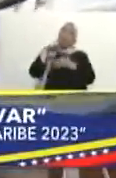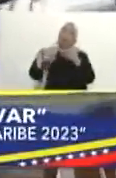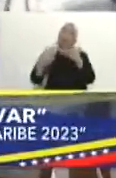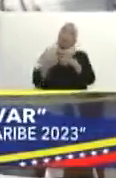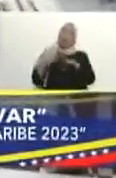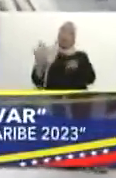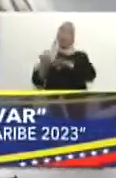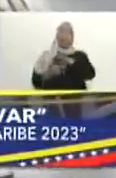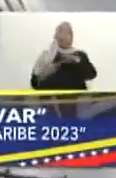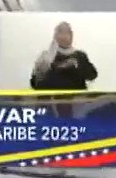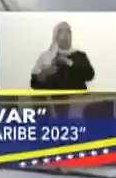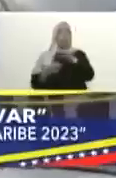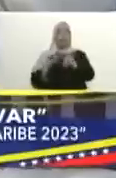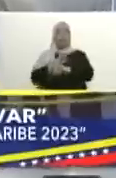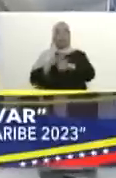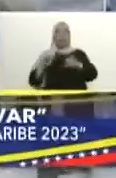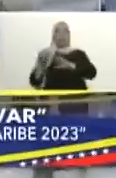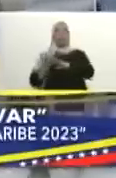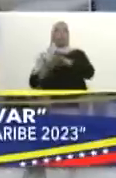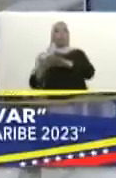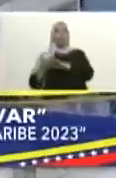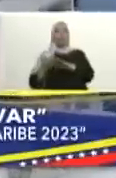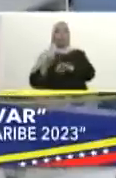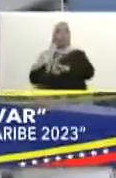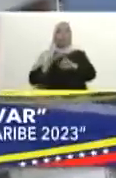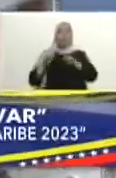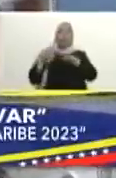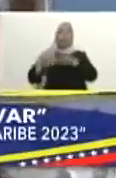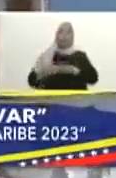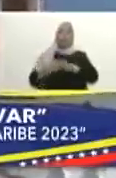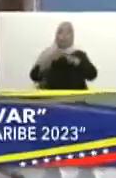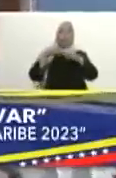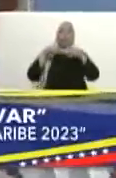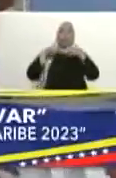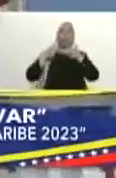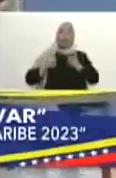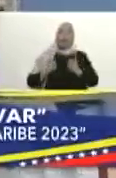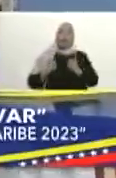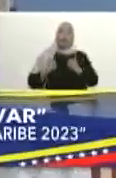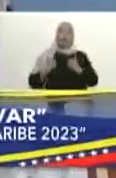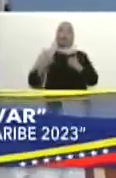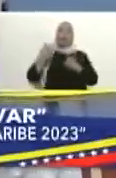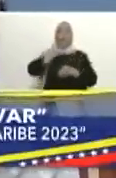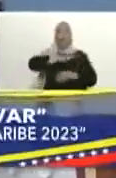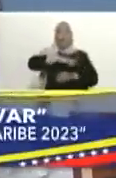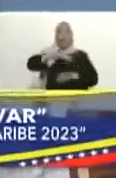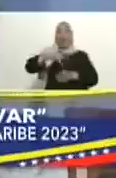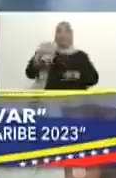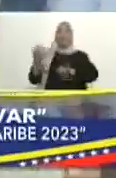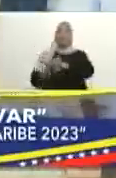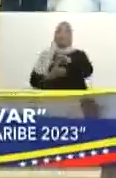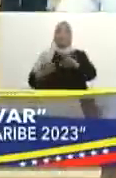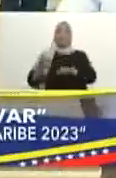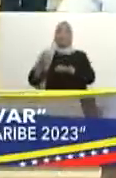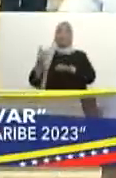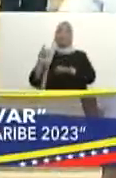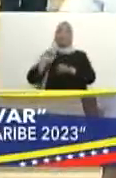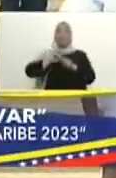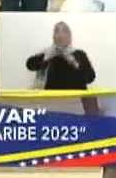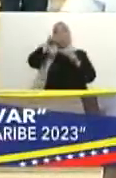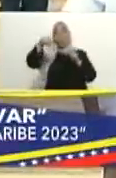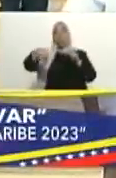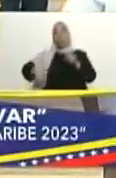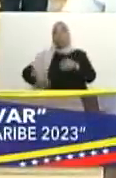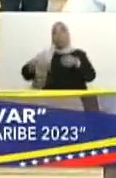escollos y, finalizada su navegación, aunque cansados de bregar con la mar, puedan echar el ancla en